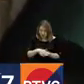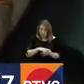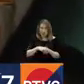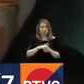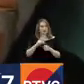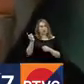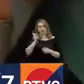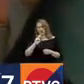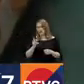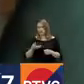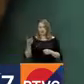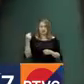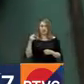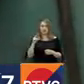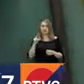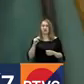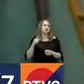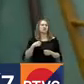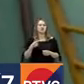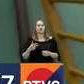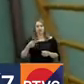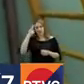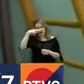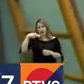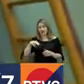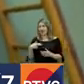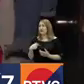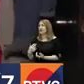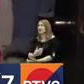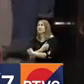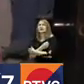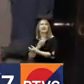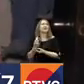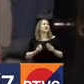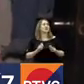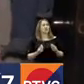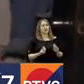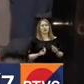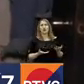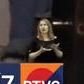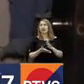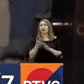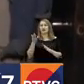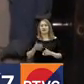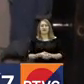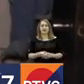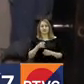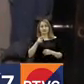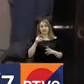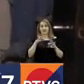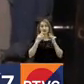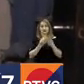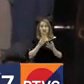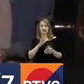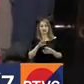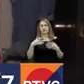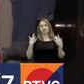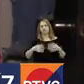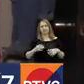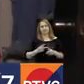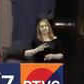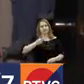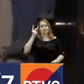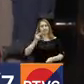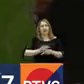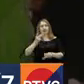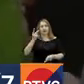yo escoge la nieta elaboraciones yo ay mami por donde vamos a pegar según margarita y su familia el problema más grande está en el riesgo con